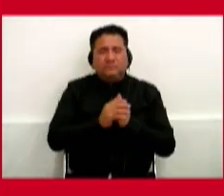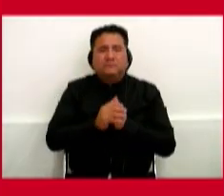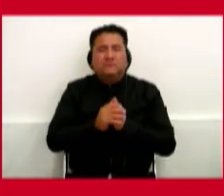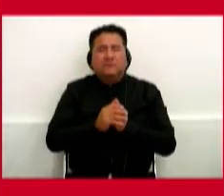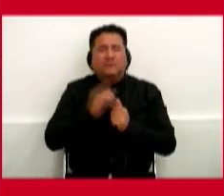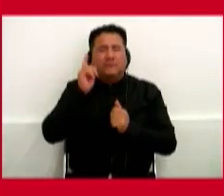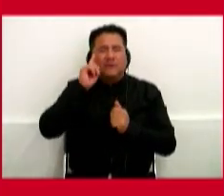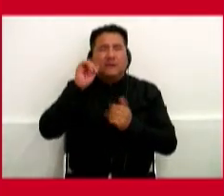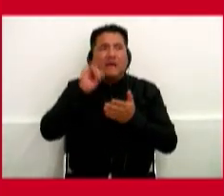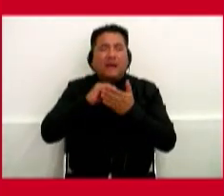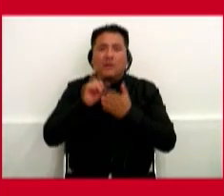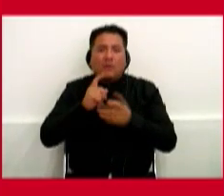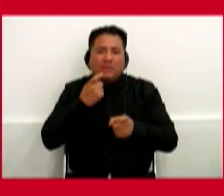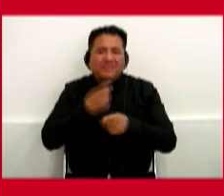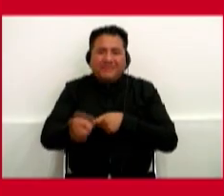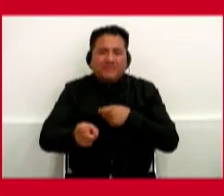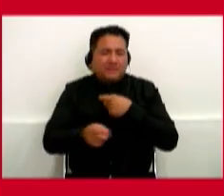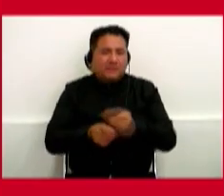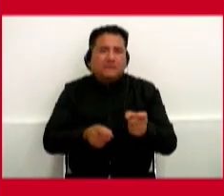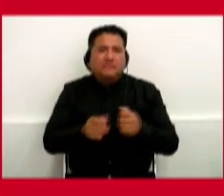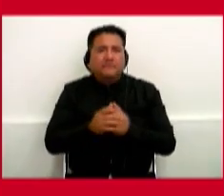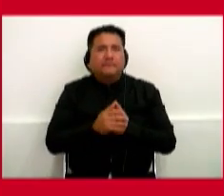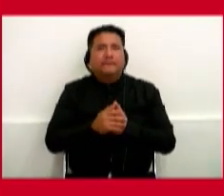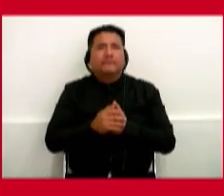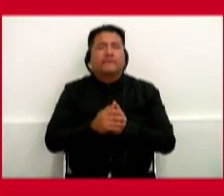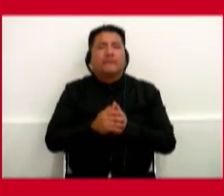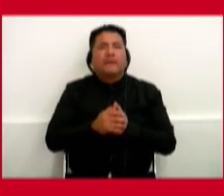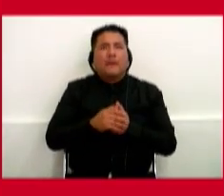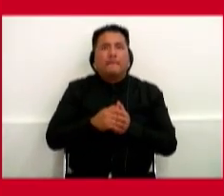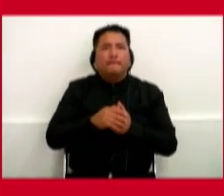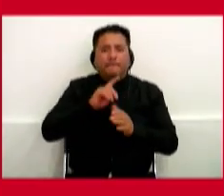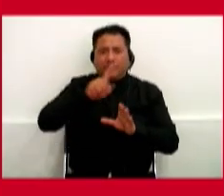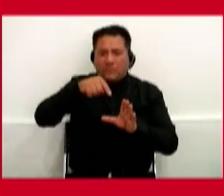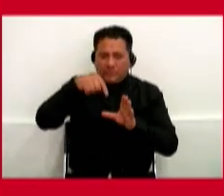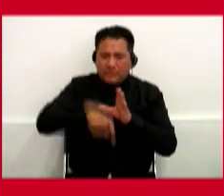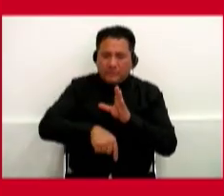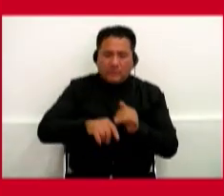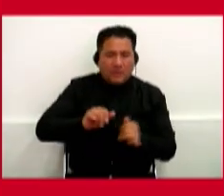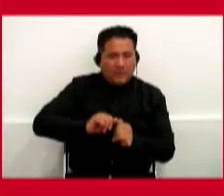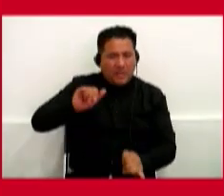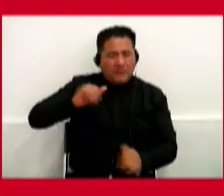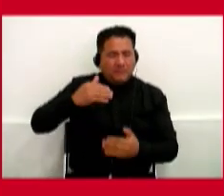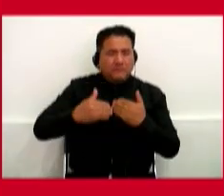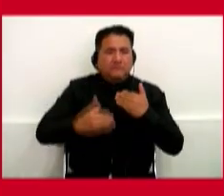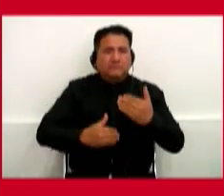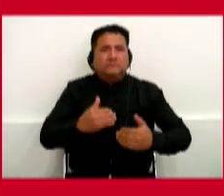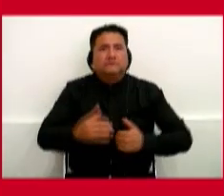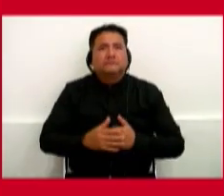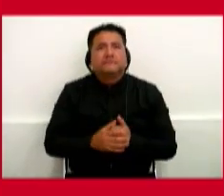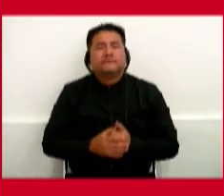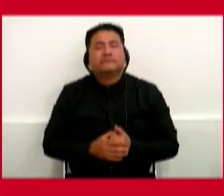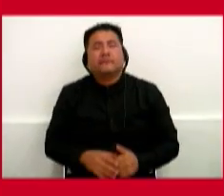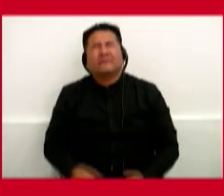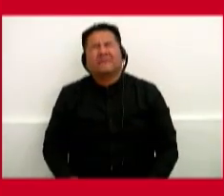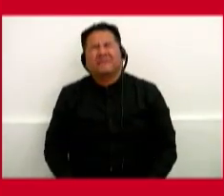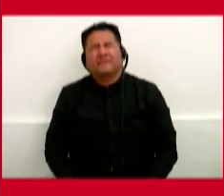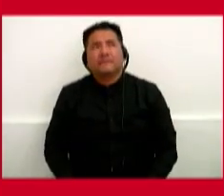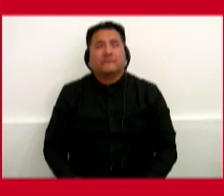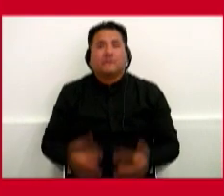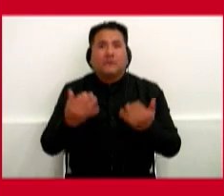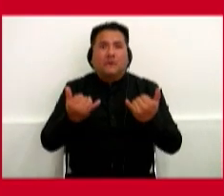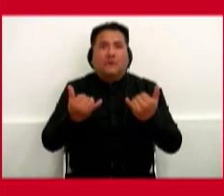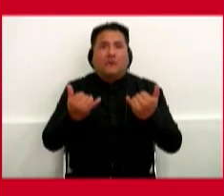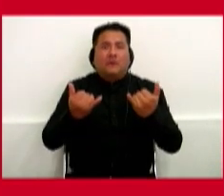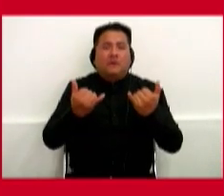tema de rendimiento por costo por metro perforado, por metro avanzado. En este caso, la opción que se tuvo